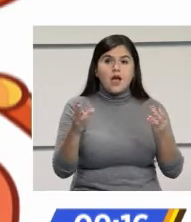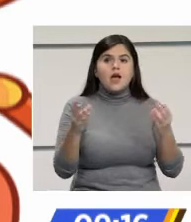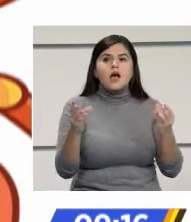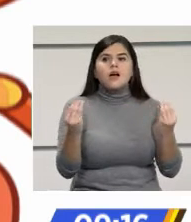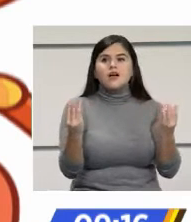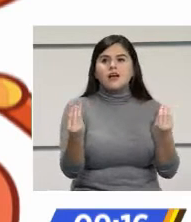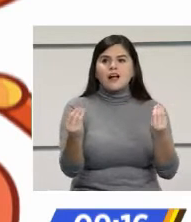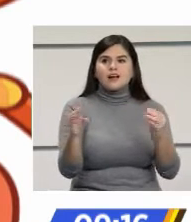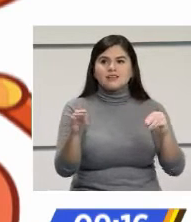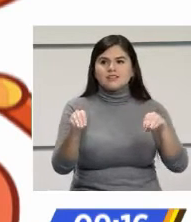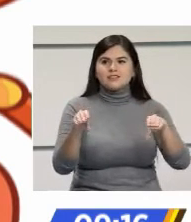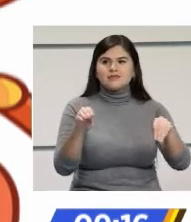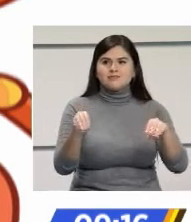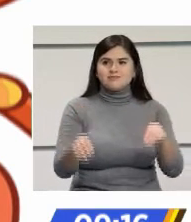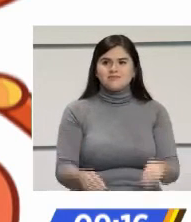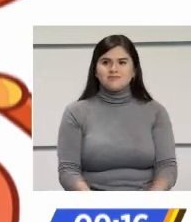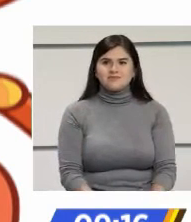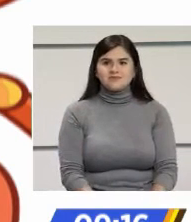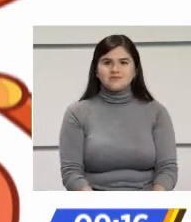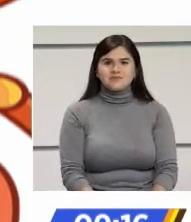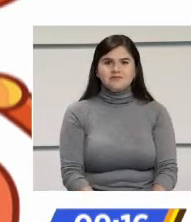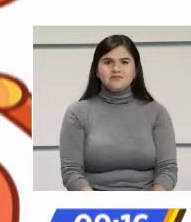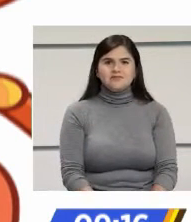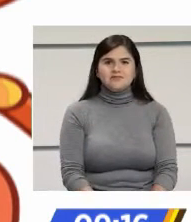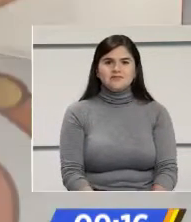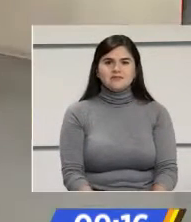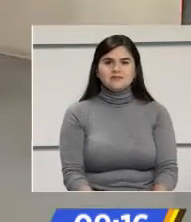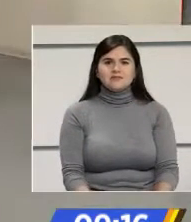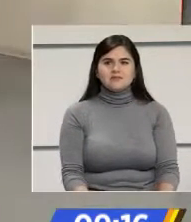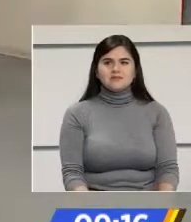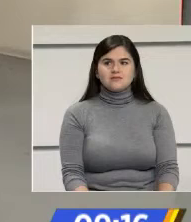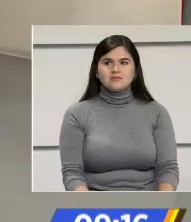cangrejito. Ah, un cangrejo.